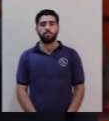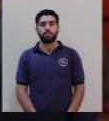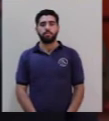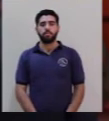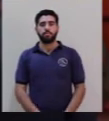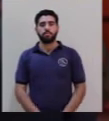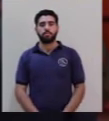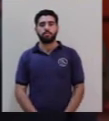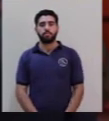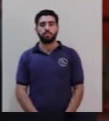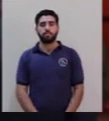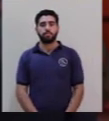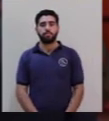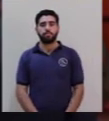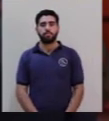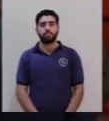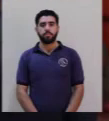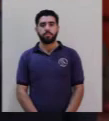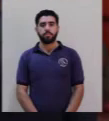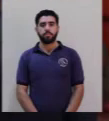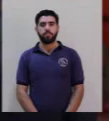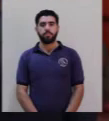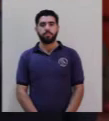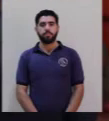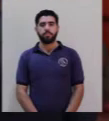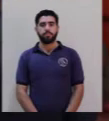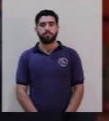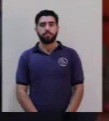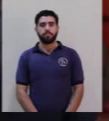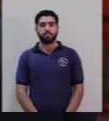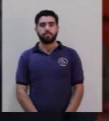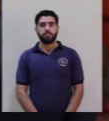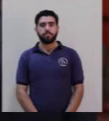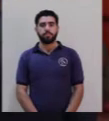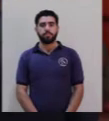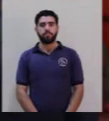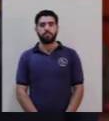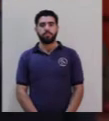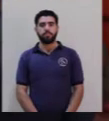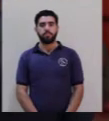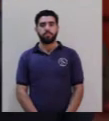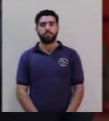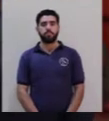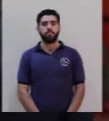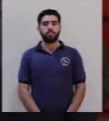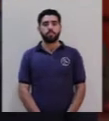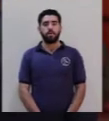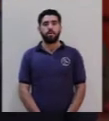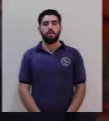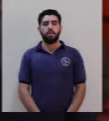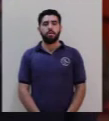ricochoch. Richinkeri, manejacuachtar y abis, que quien di benakiri, man ek ota, chupam, ricochoch. Achikeka tikiran katamaj, que quien